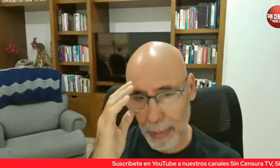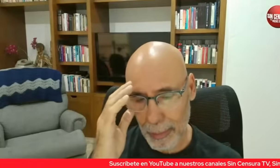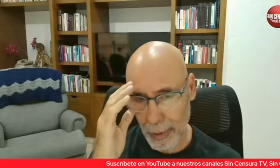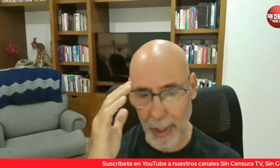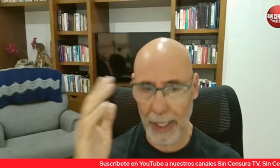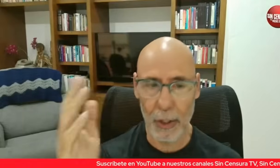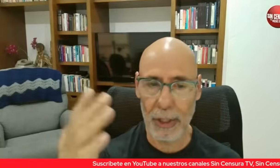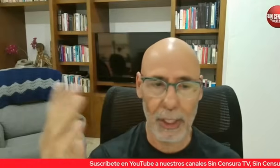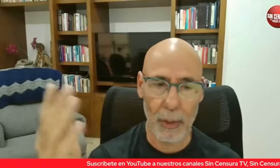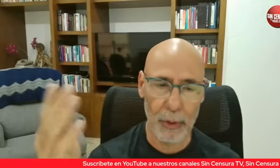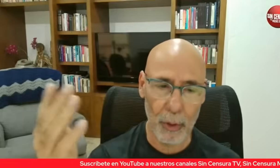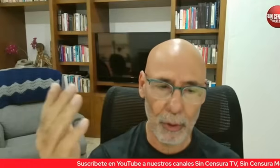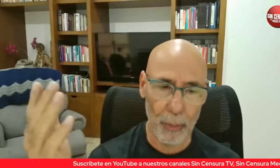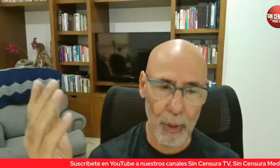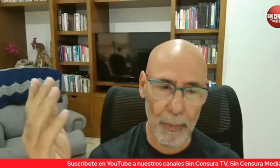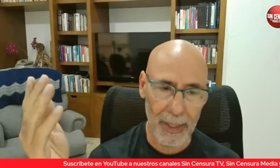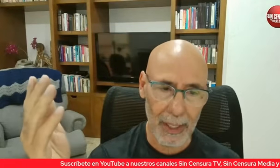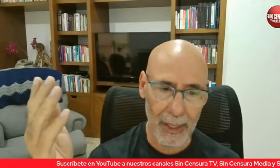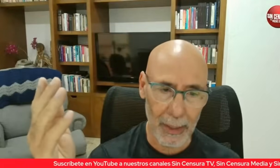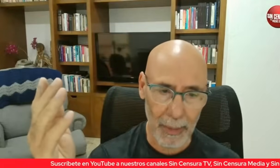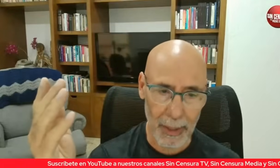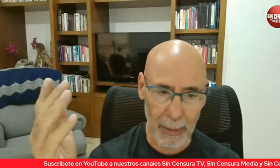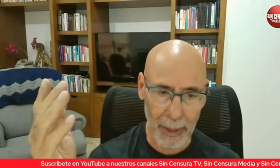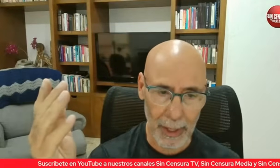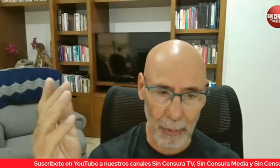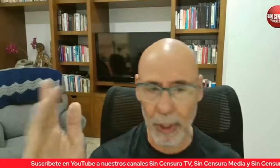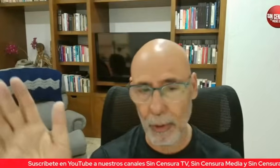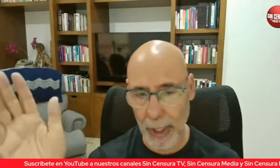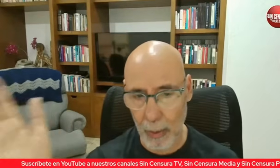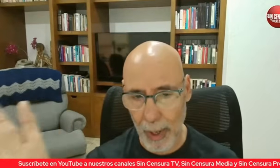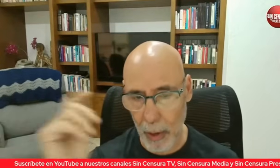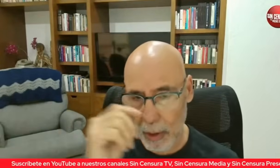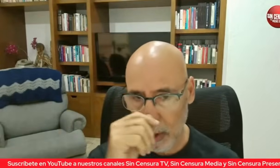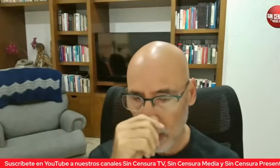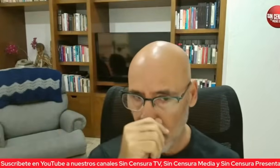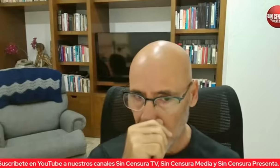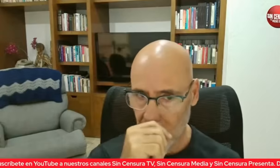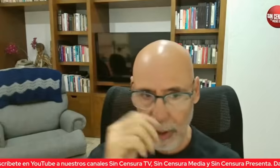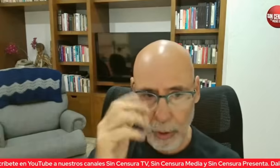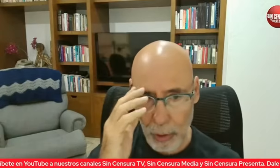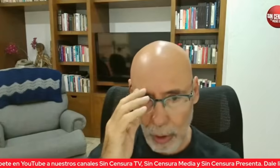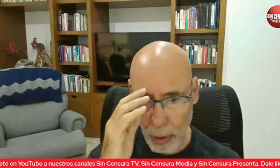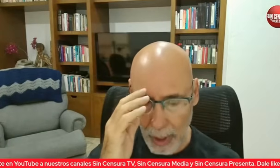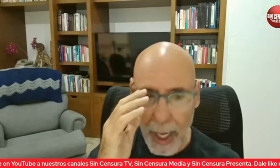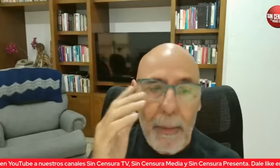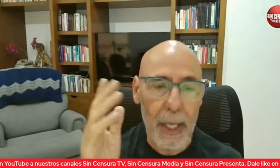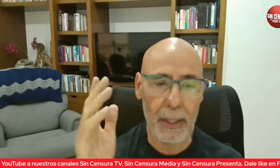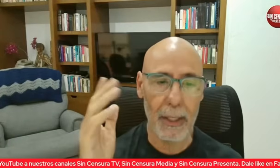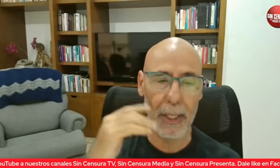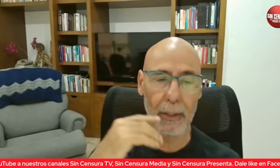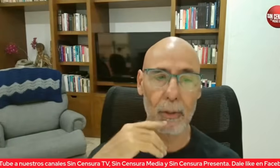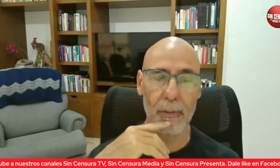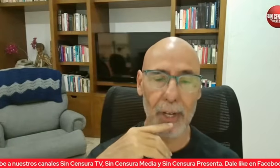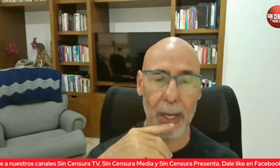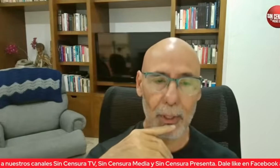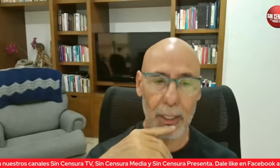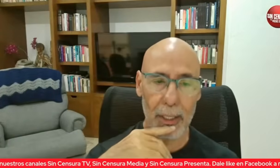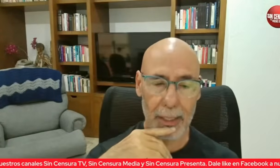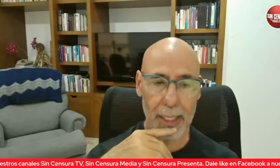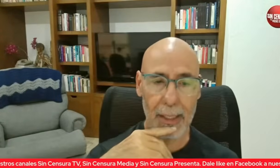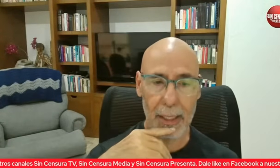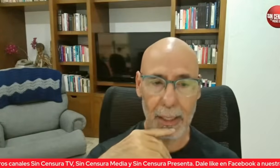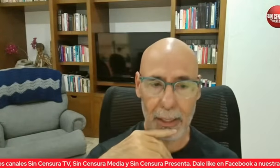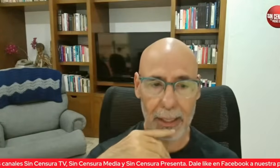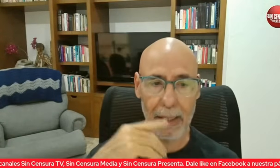Donald Trump, ¿no? Hay cosas que no pueden pasar desapercibidas. Por ejemplo, en Ecuador, pues se encontró abiertamente el